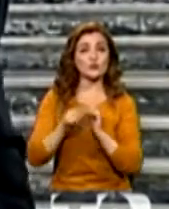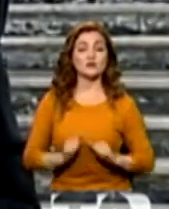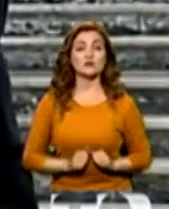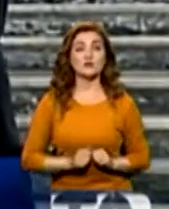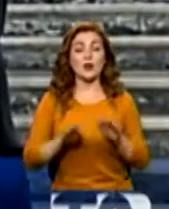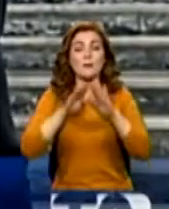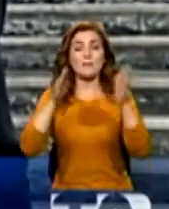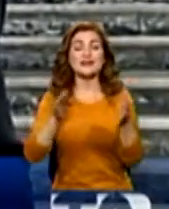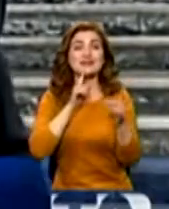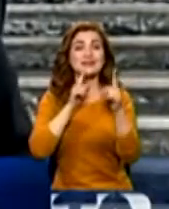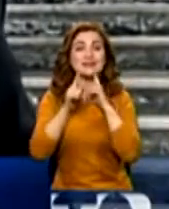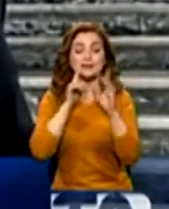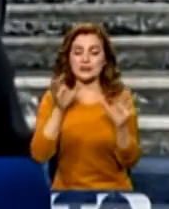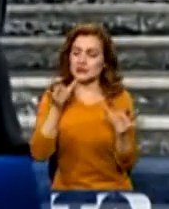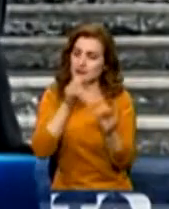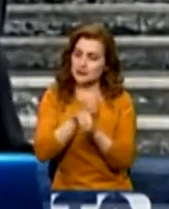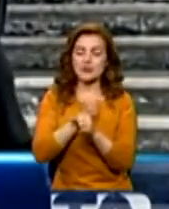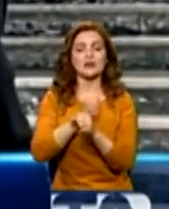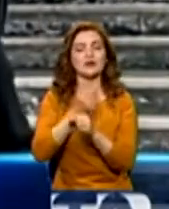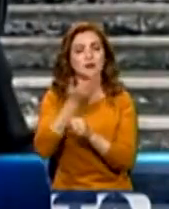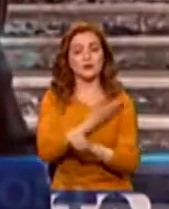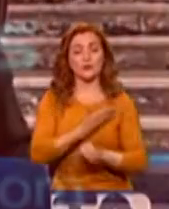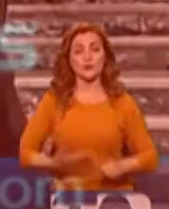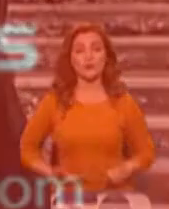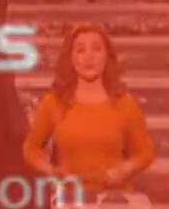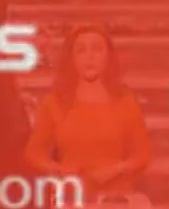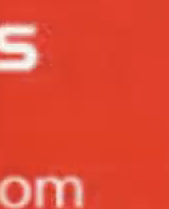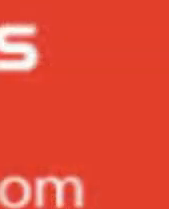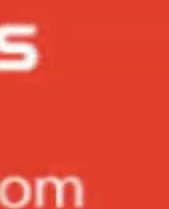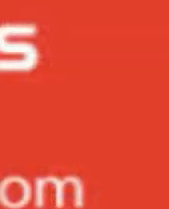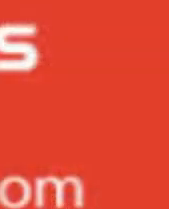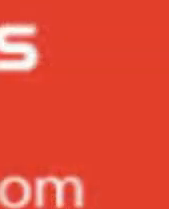las mesas de diálogo que lleva adelante el primer mandatario